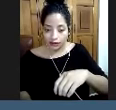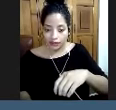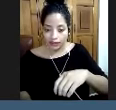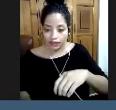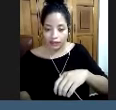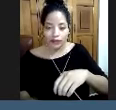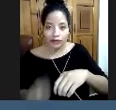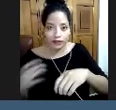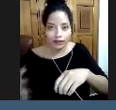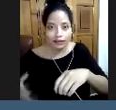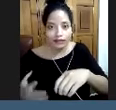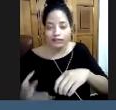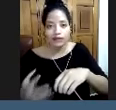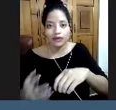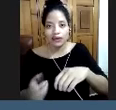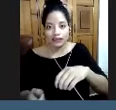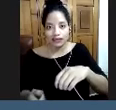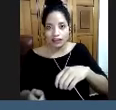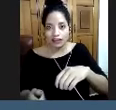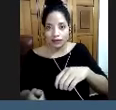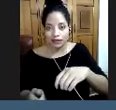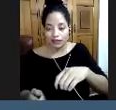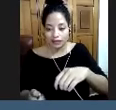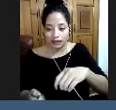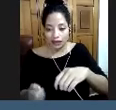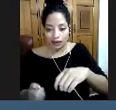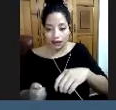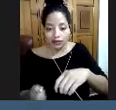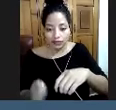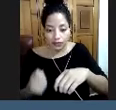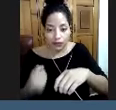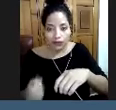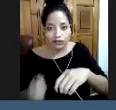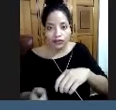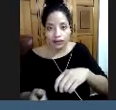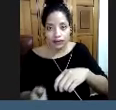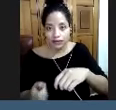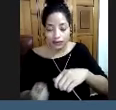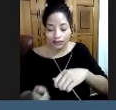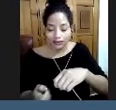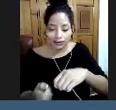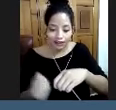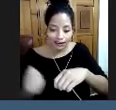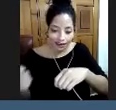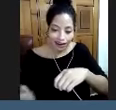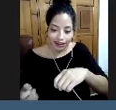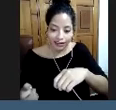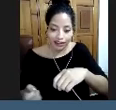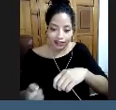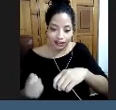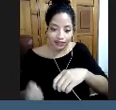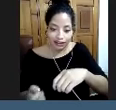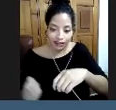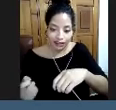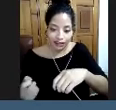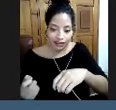También es muy importante conocer cuál es la realidad del país y cuáles son los retos que ha generado